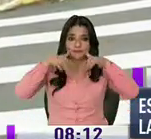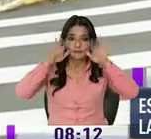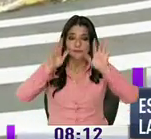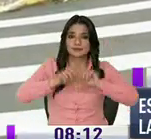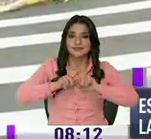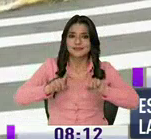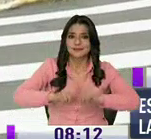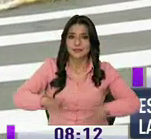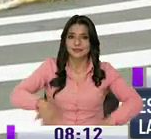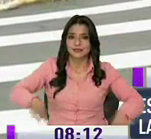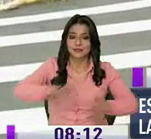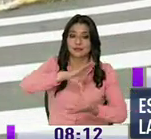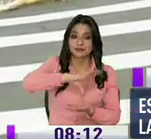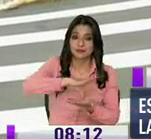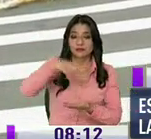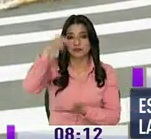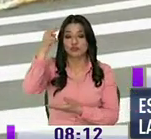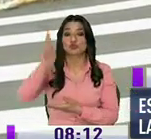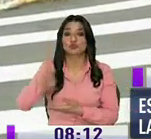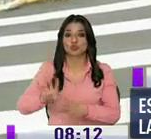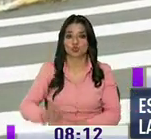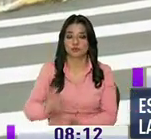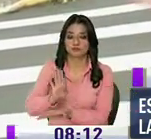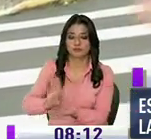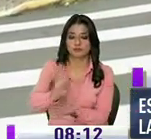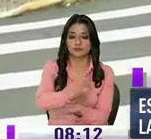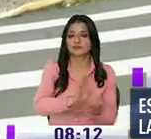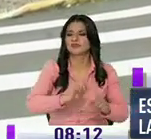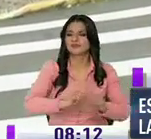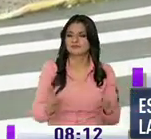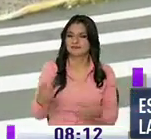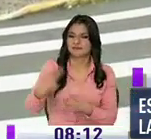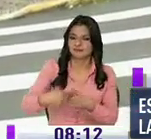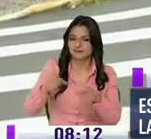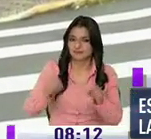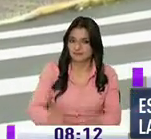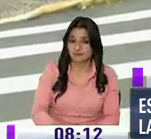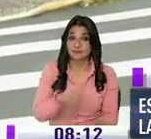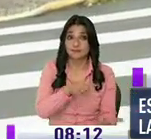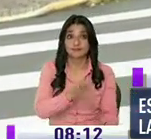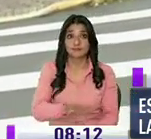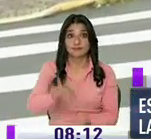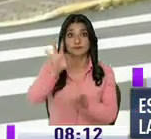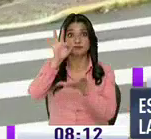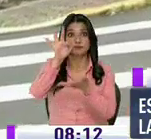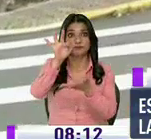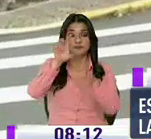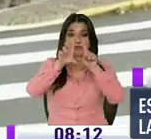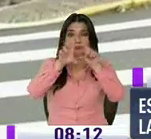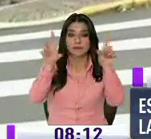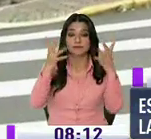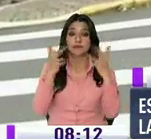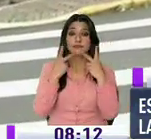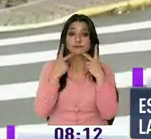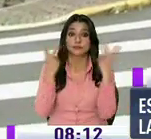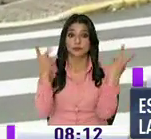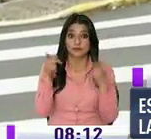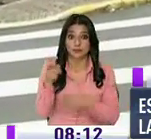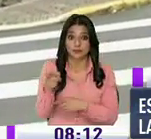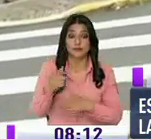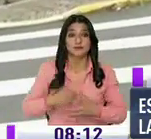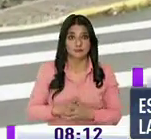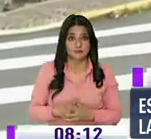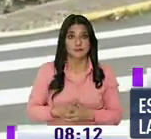en el centro, norte y sur de la capital, pero para lo cual vamos a hablar con uno de los representantes de la empresa de obras públicas, quien es la entidad